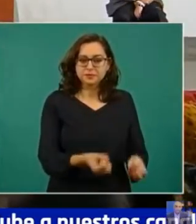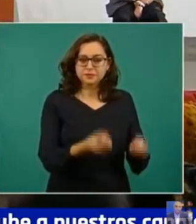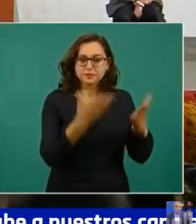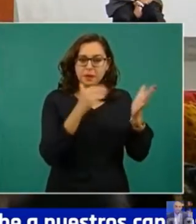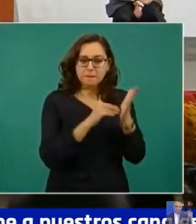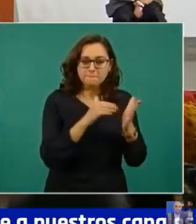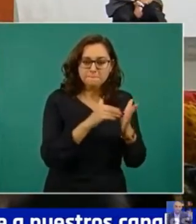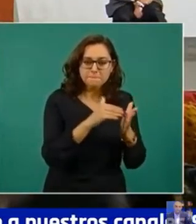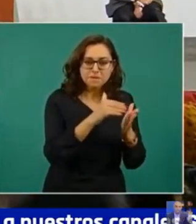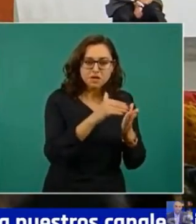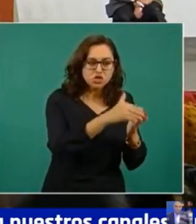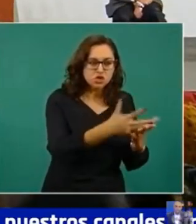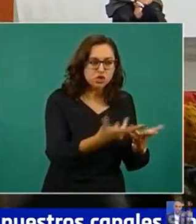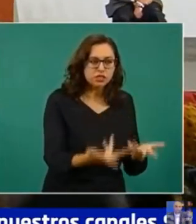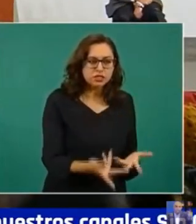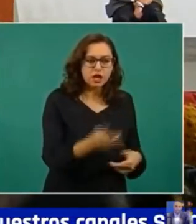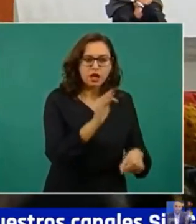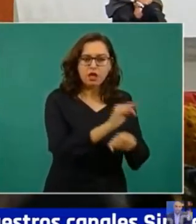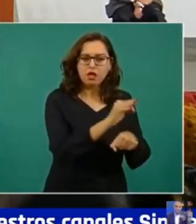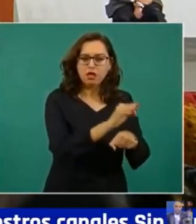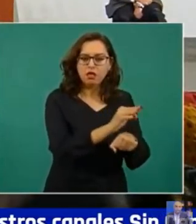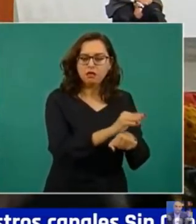en el país que tenga ese presupuesto.